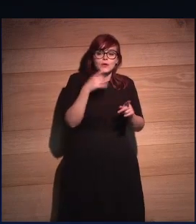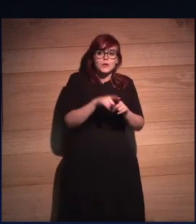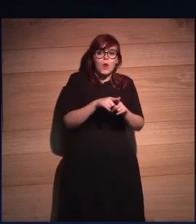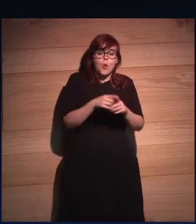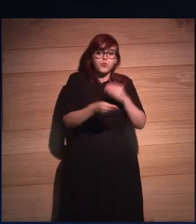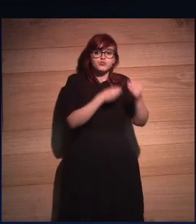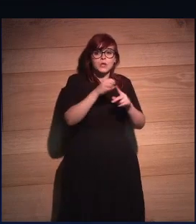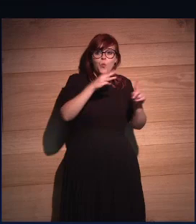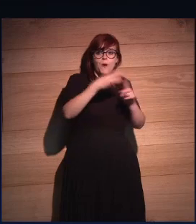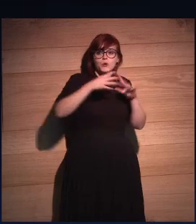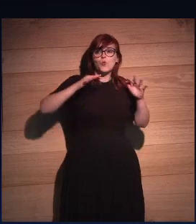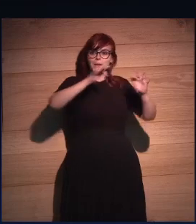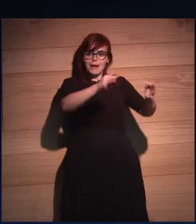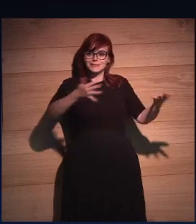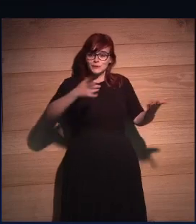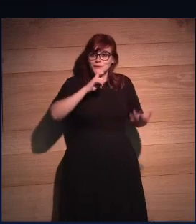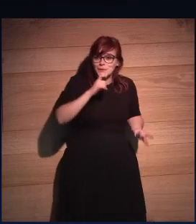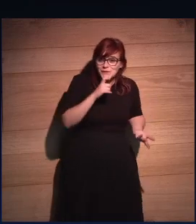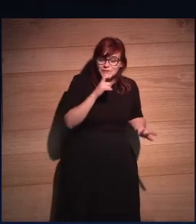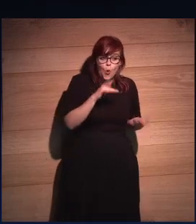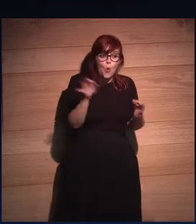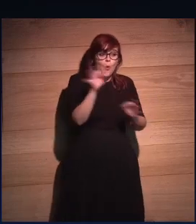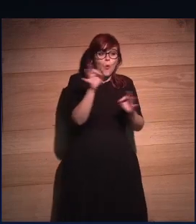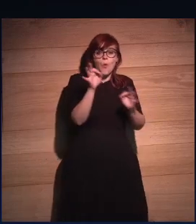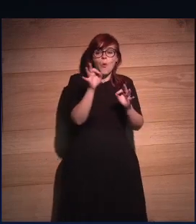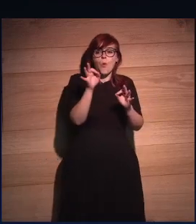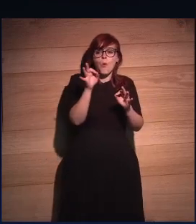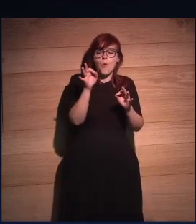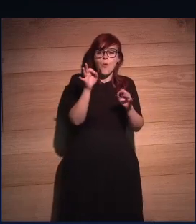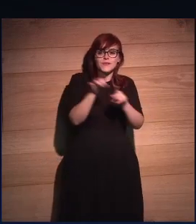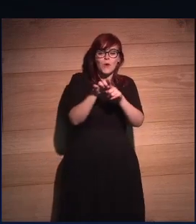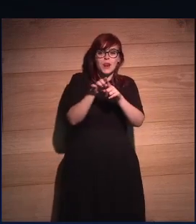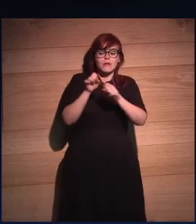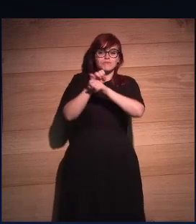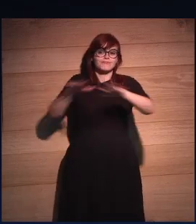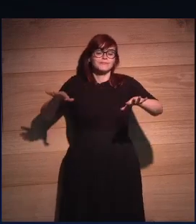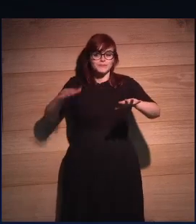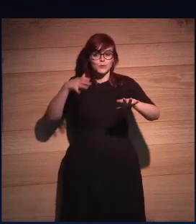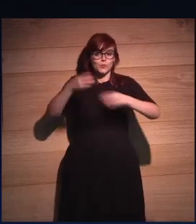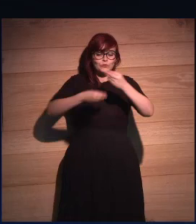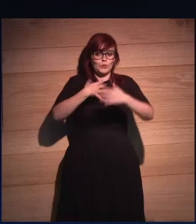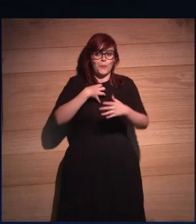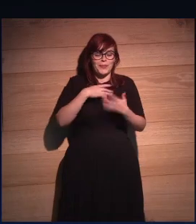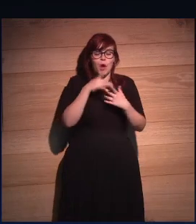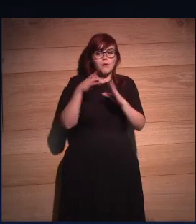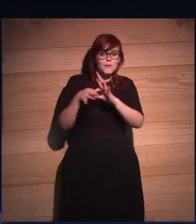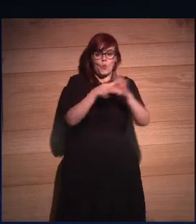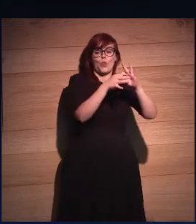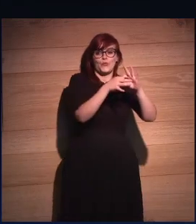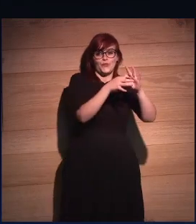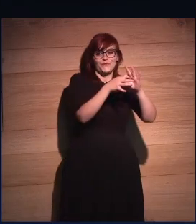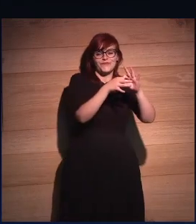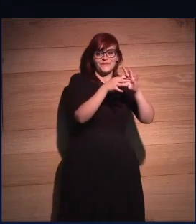no volver a usar la web en tu vida, ¿no? Y no volver a usar determinados canales de distribución, porque efectivamente están